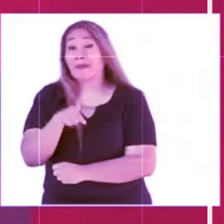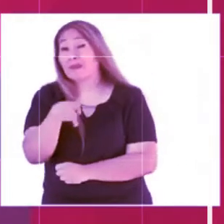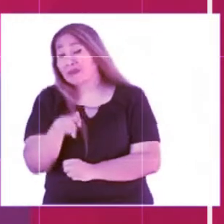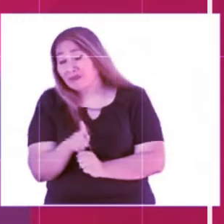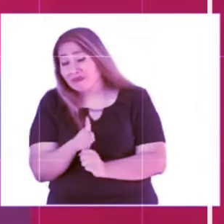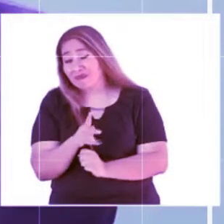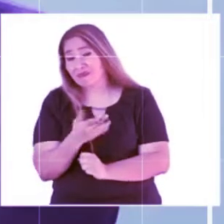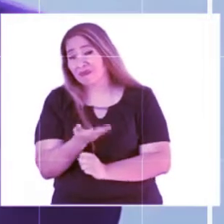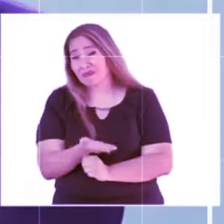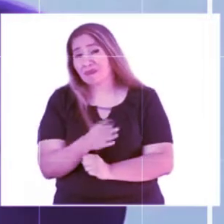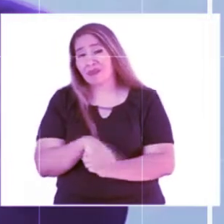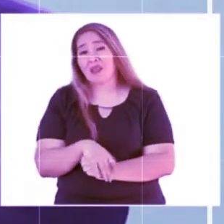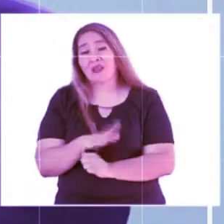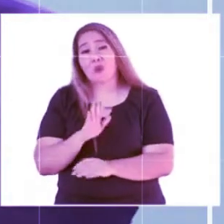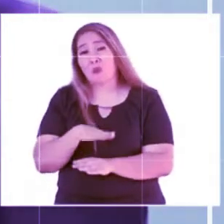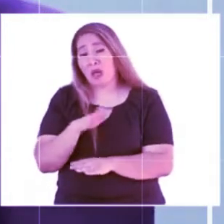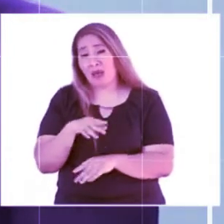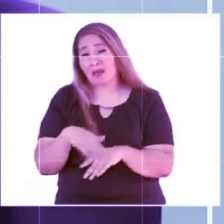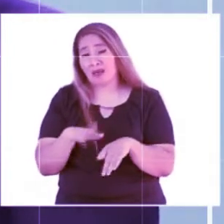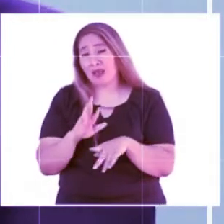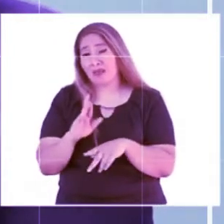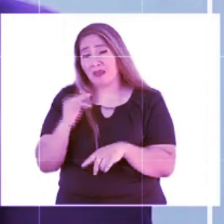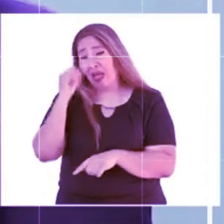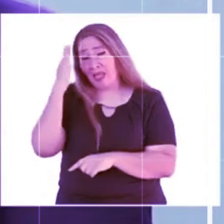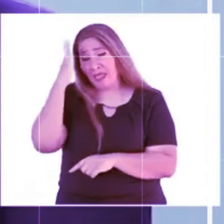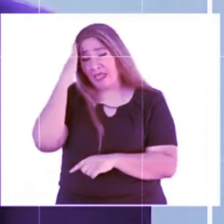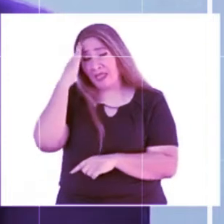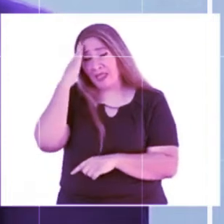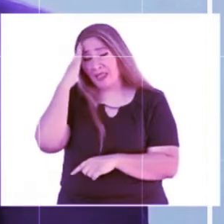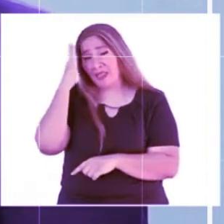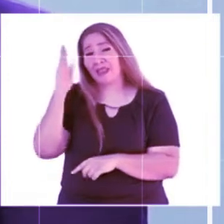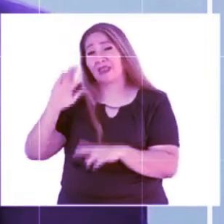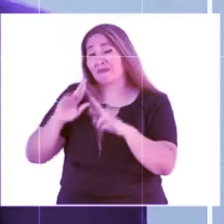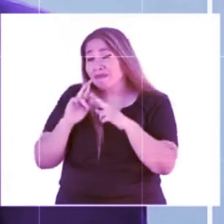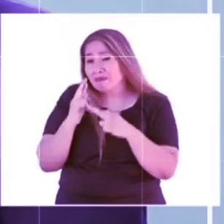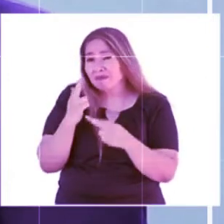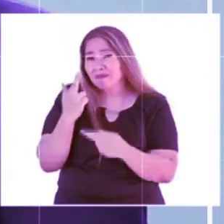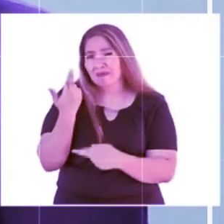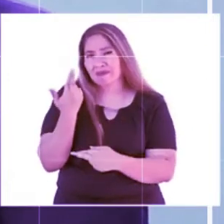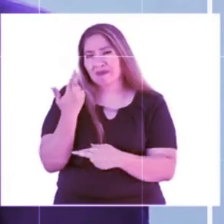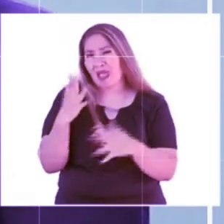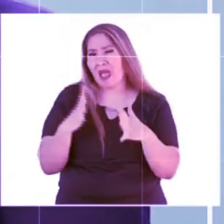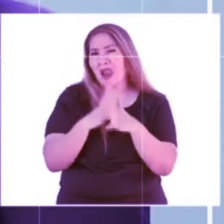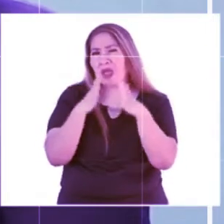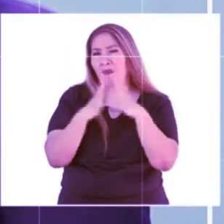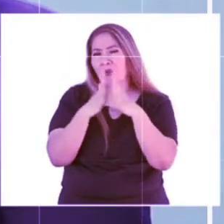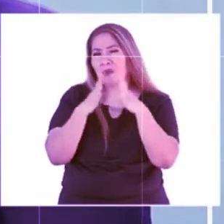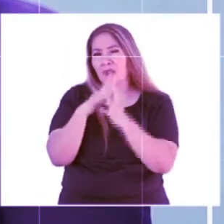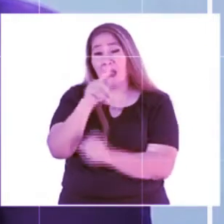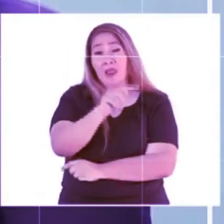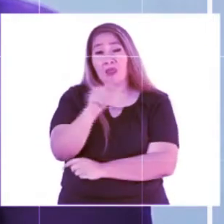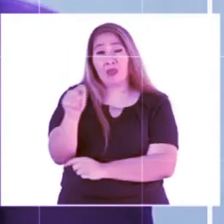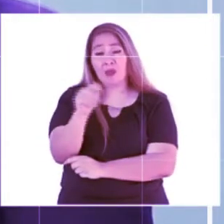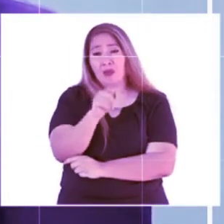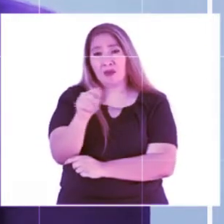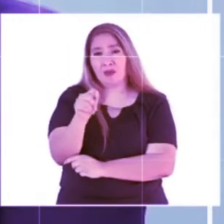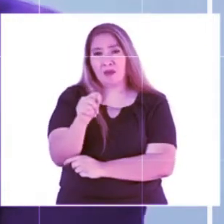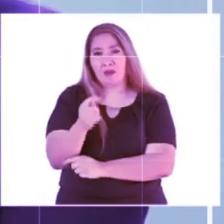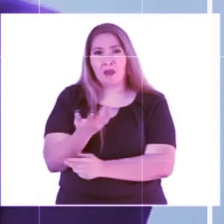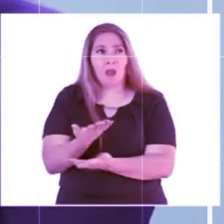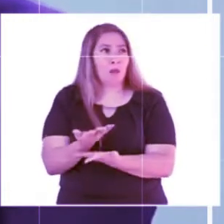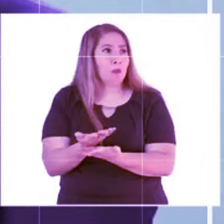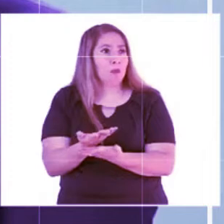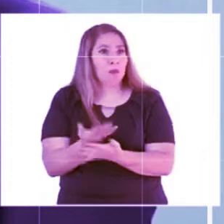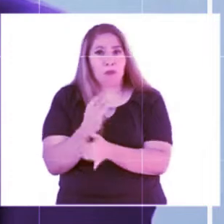embargo, los más destacados jefes revolucionarios que participaron en la toma de Torreón ni siquiera